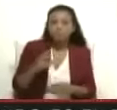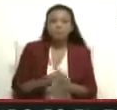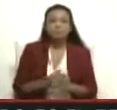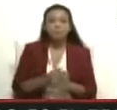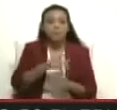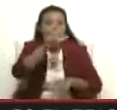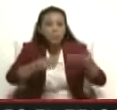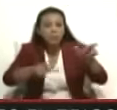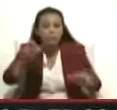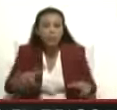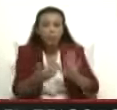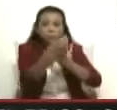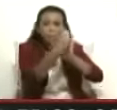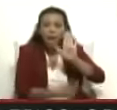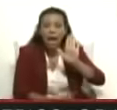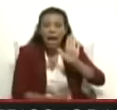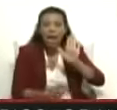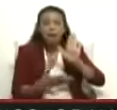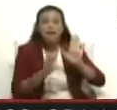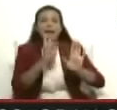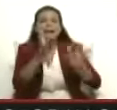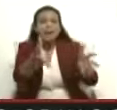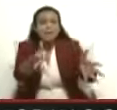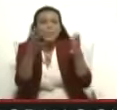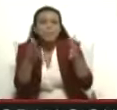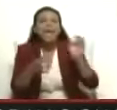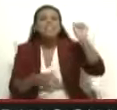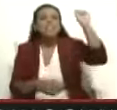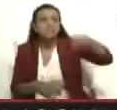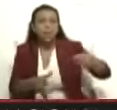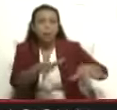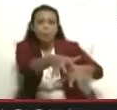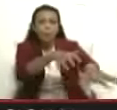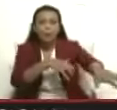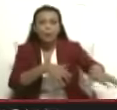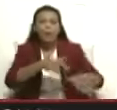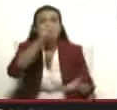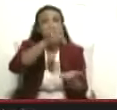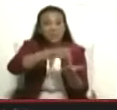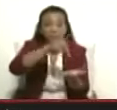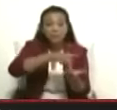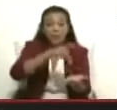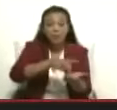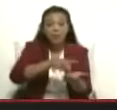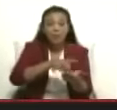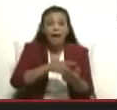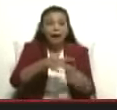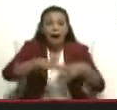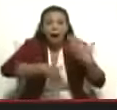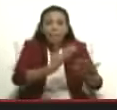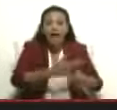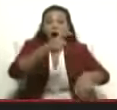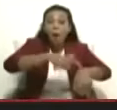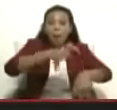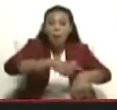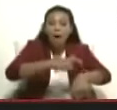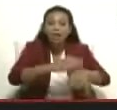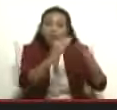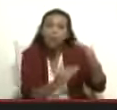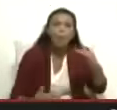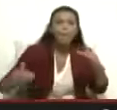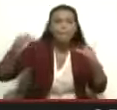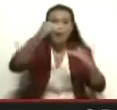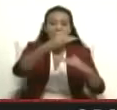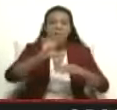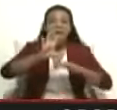de Venezuela la abrumadora victoria del sí, con una participación hasta ahora que supera